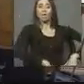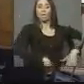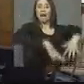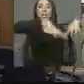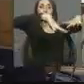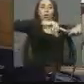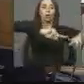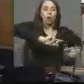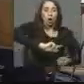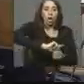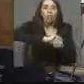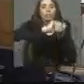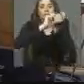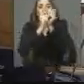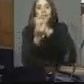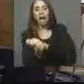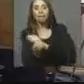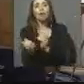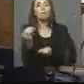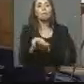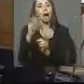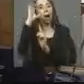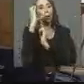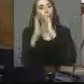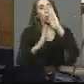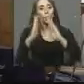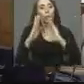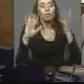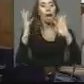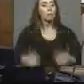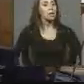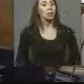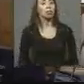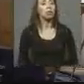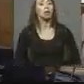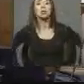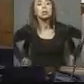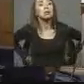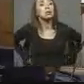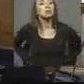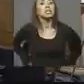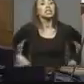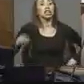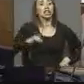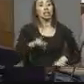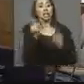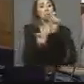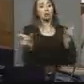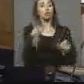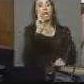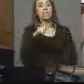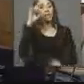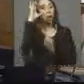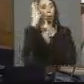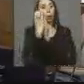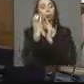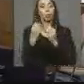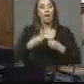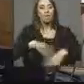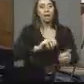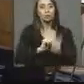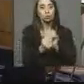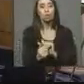que todos quisiéramos. Más cultura del medio ambiente. En Chile no tenemos una cultura del reciclaje, eso es cierto. Y se nota